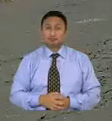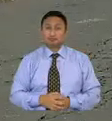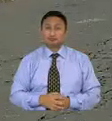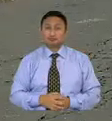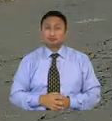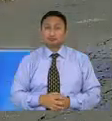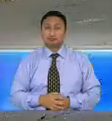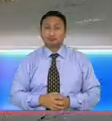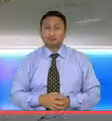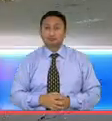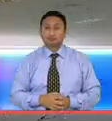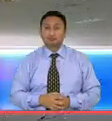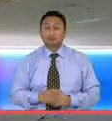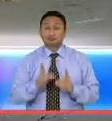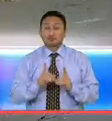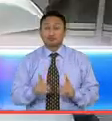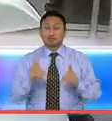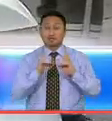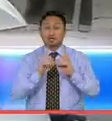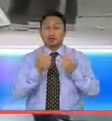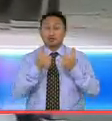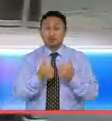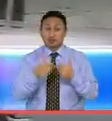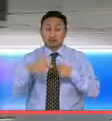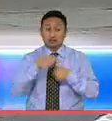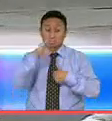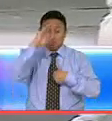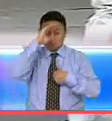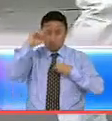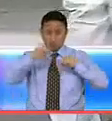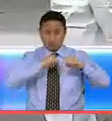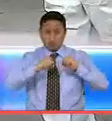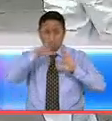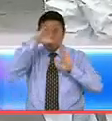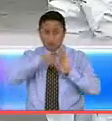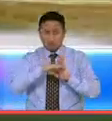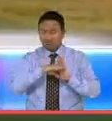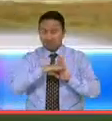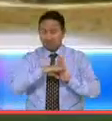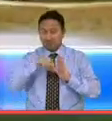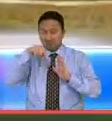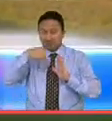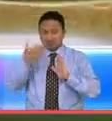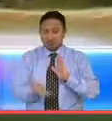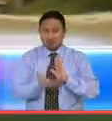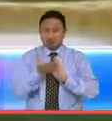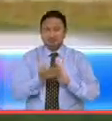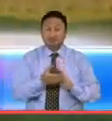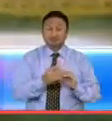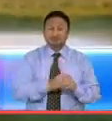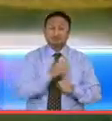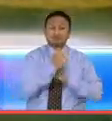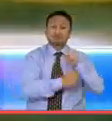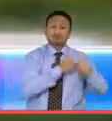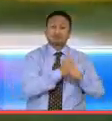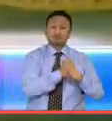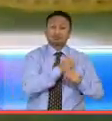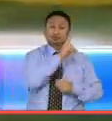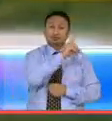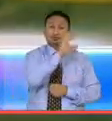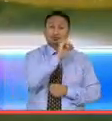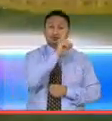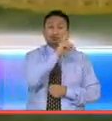Los números no favorecen ni están de acorde a las acciones tomadas para bajar el nivel de violencia. En el primer semestre del 2021, en el